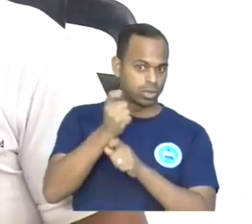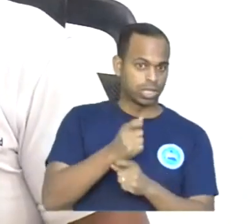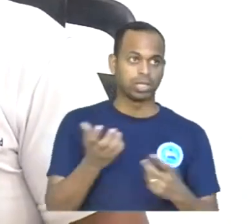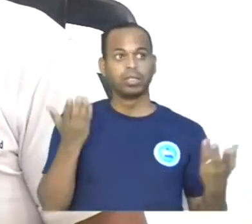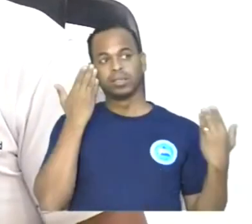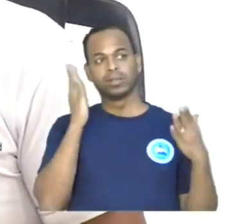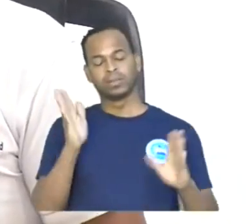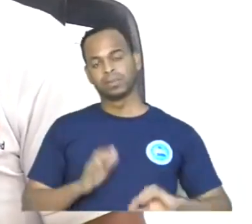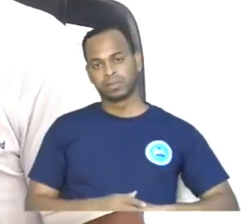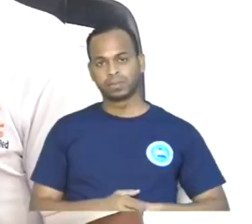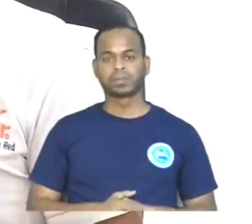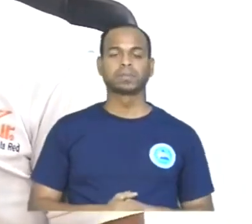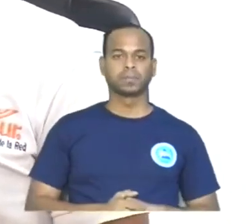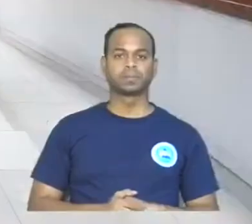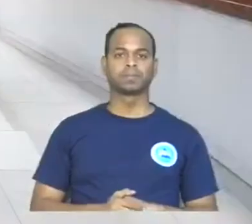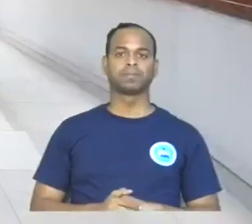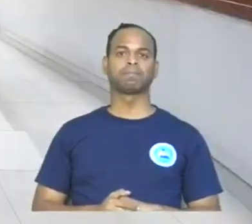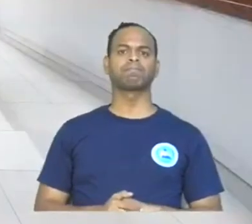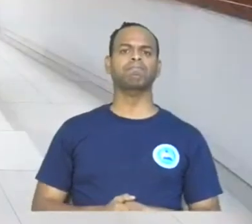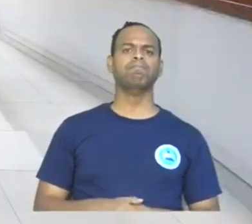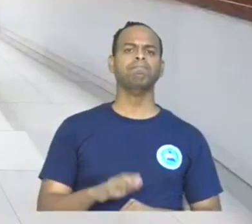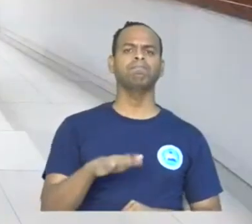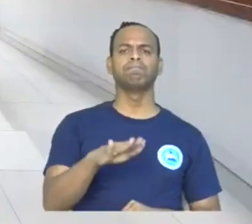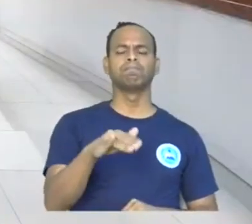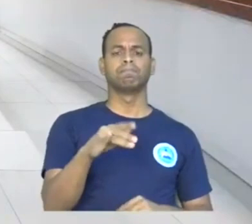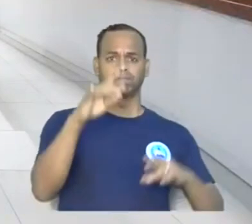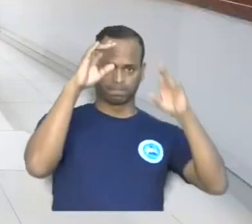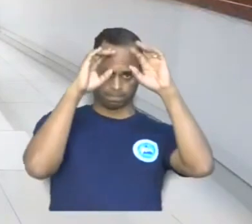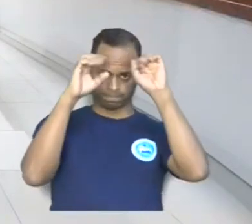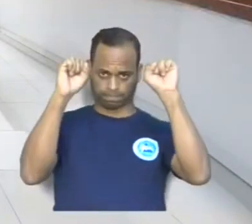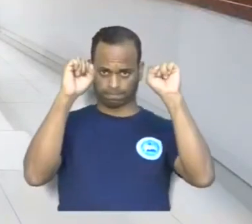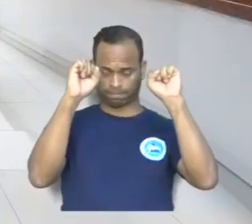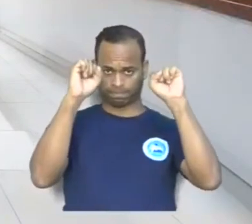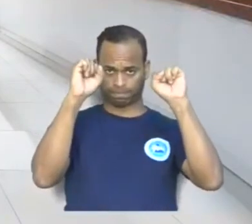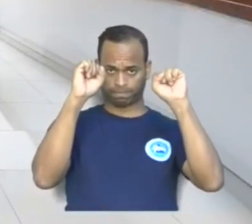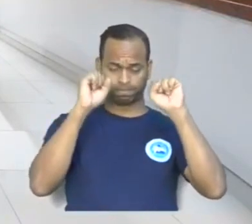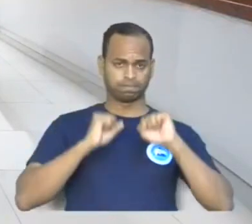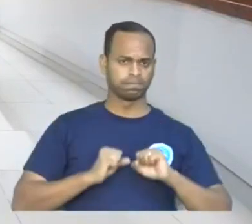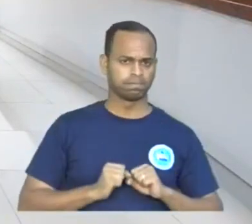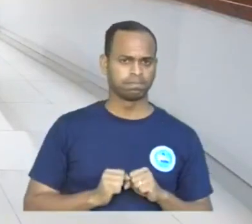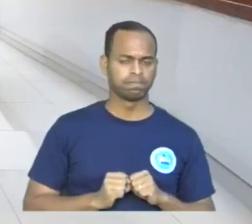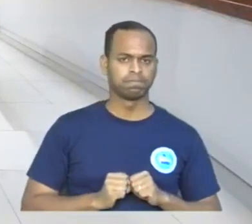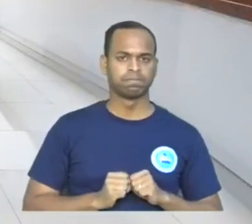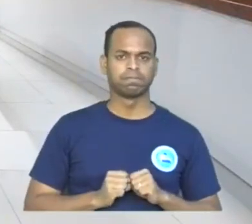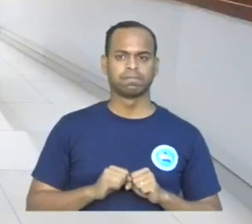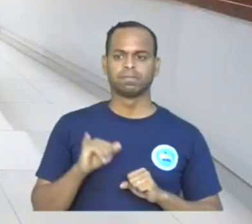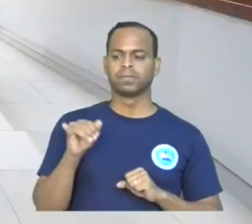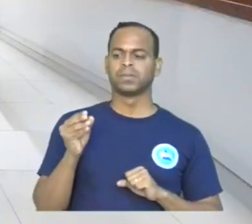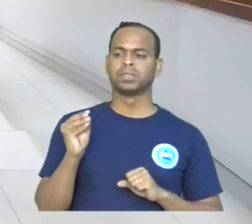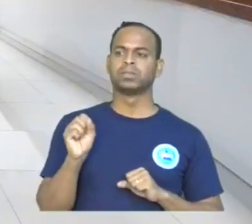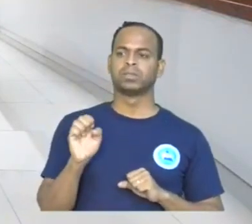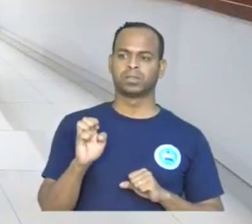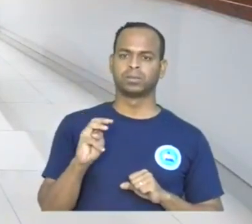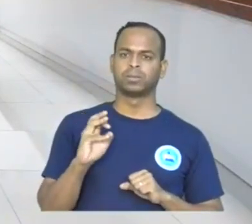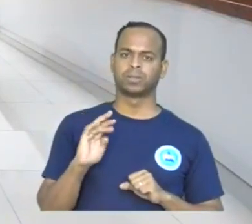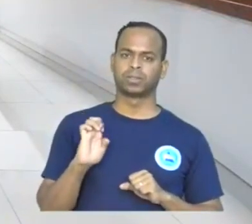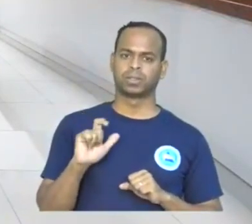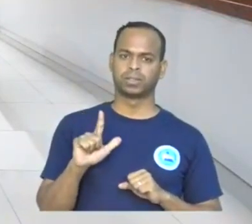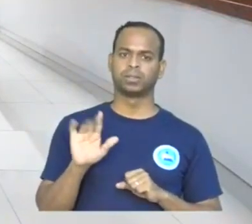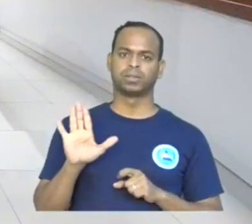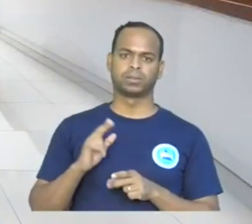tiene el circuito. Méndez, el presidente de la República... José Morel. Morel.